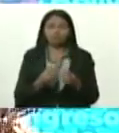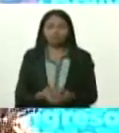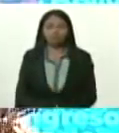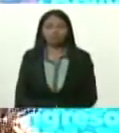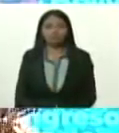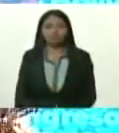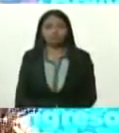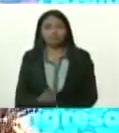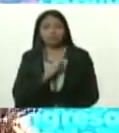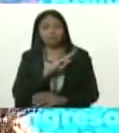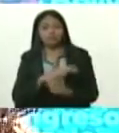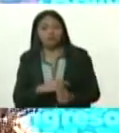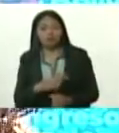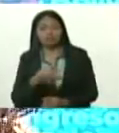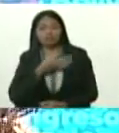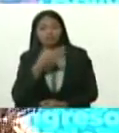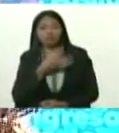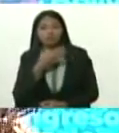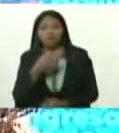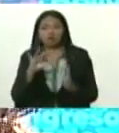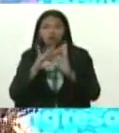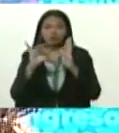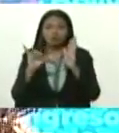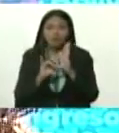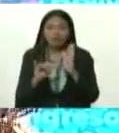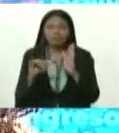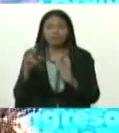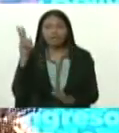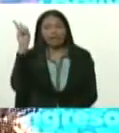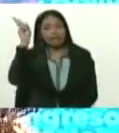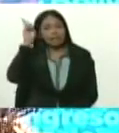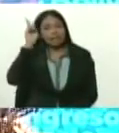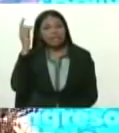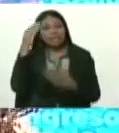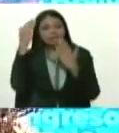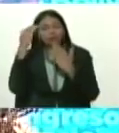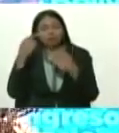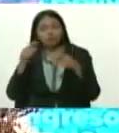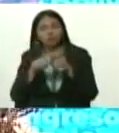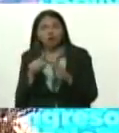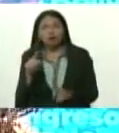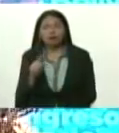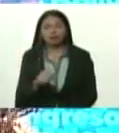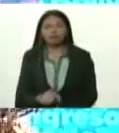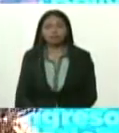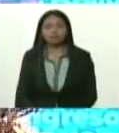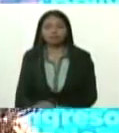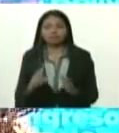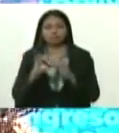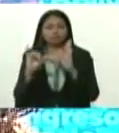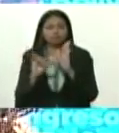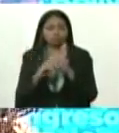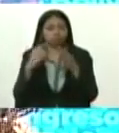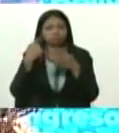las fuerzas sociales. Están también los constituyentes indígenas que ya han sido saludados. Clara Vidal, Jesús